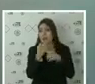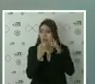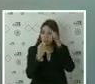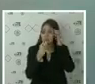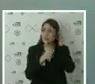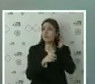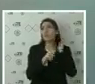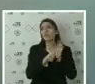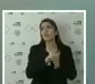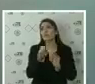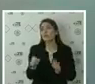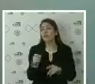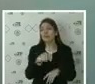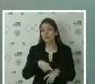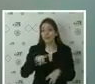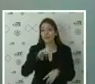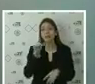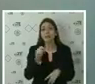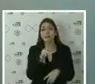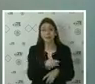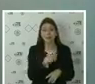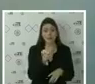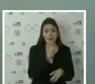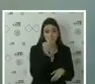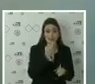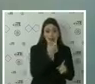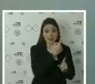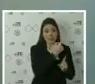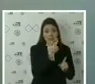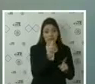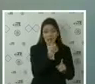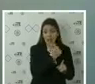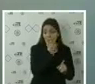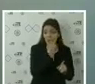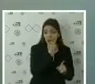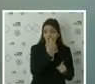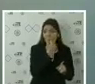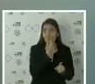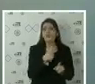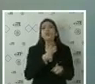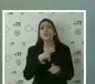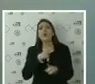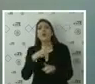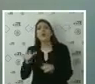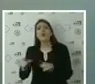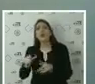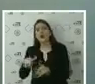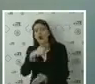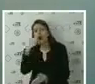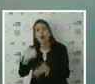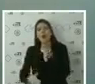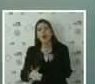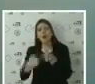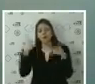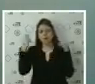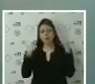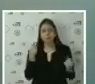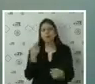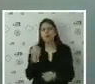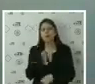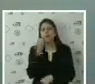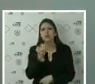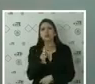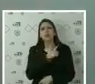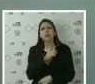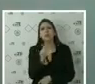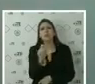de 100 alumnos que ingresan a la primaria solo terminan la universidad 21. Entonces, teniendo esto en mente, comienza también,